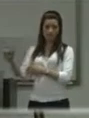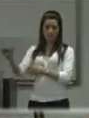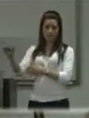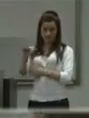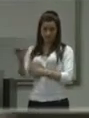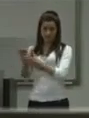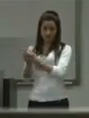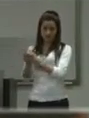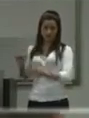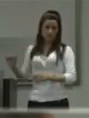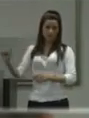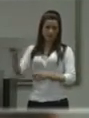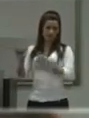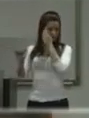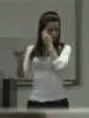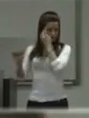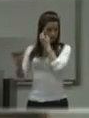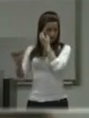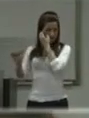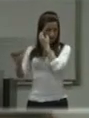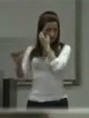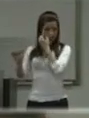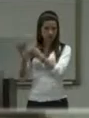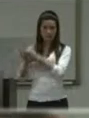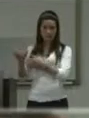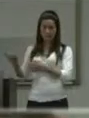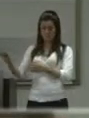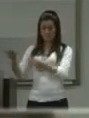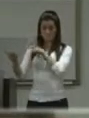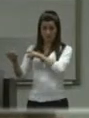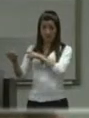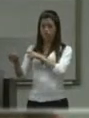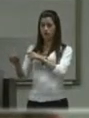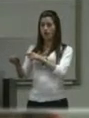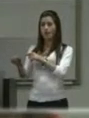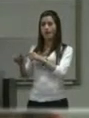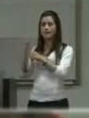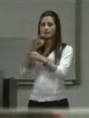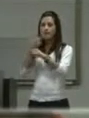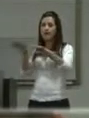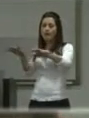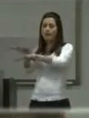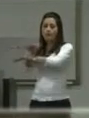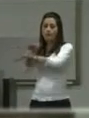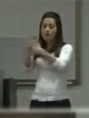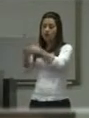que a una engañado para este esterilización